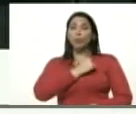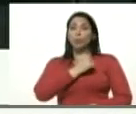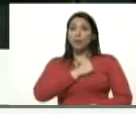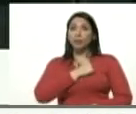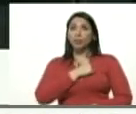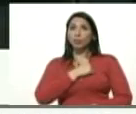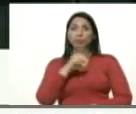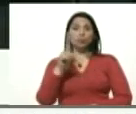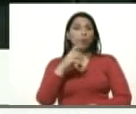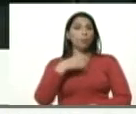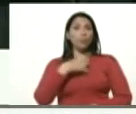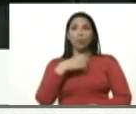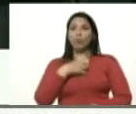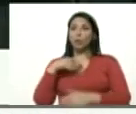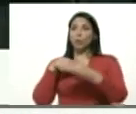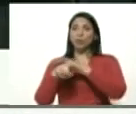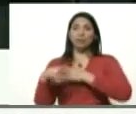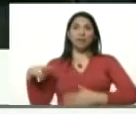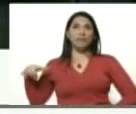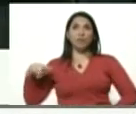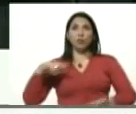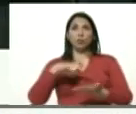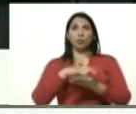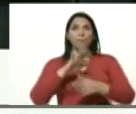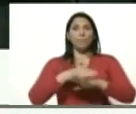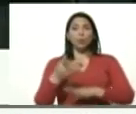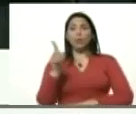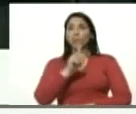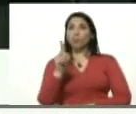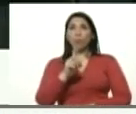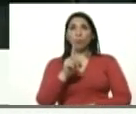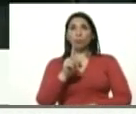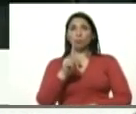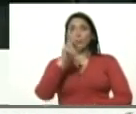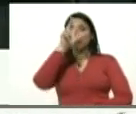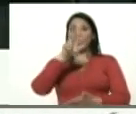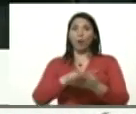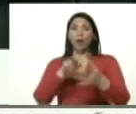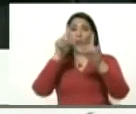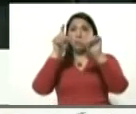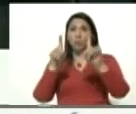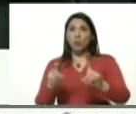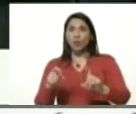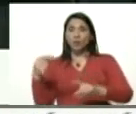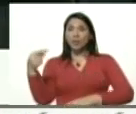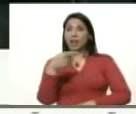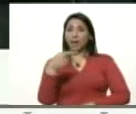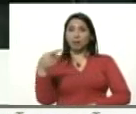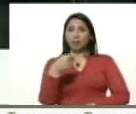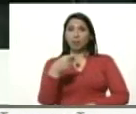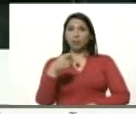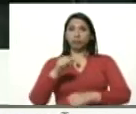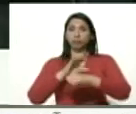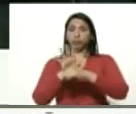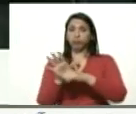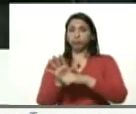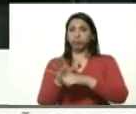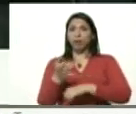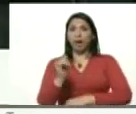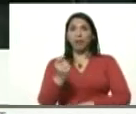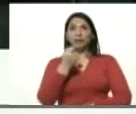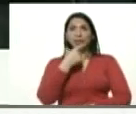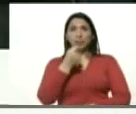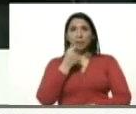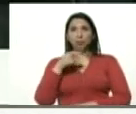que no pudieron montarse en el avión porque no pasaron la prueba del coronavirus, les salió negativo y están en tratamiento allá.